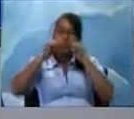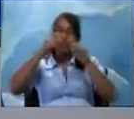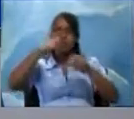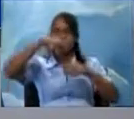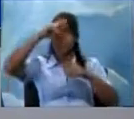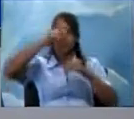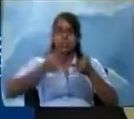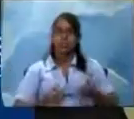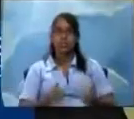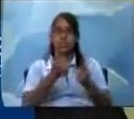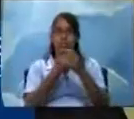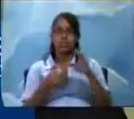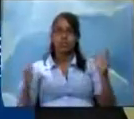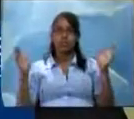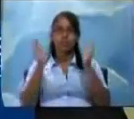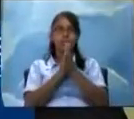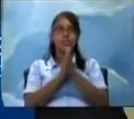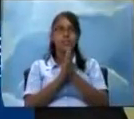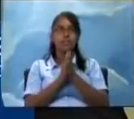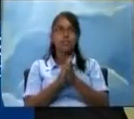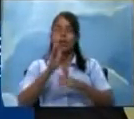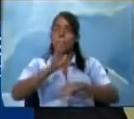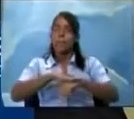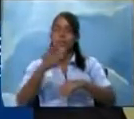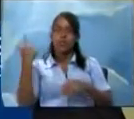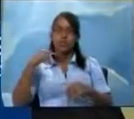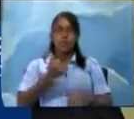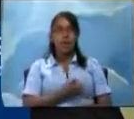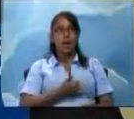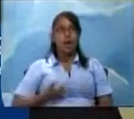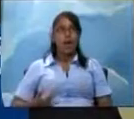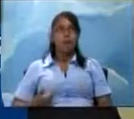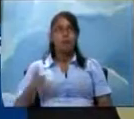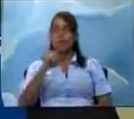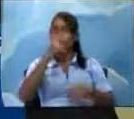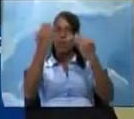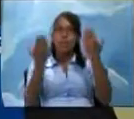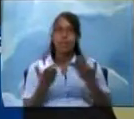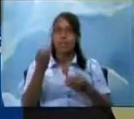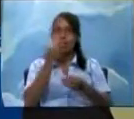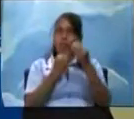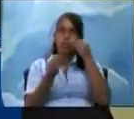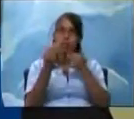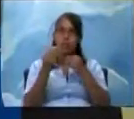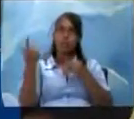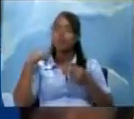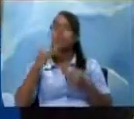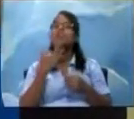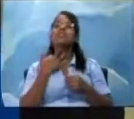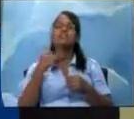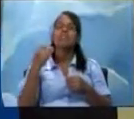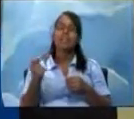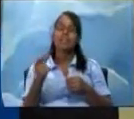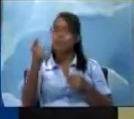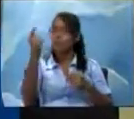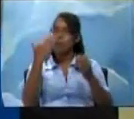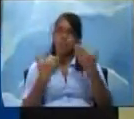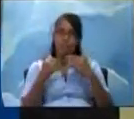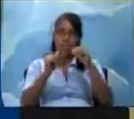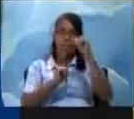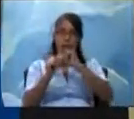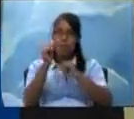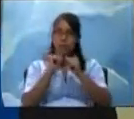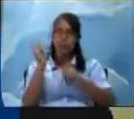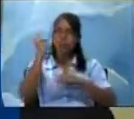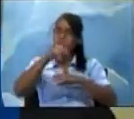Padre y del Espíritu Santo. Amén. Porque tuve hambre y no me diste de comer. Tuve sed y no me diste de beber.